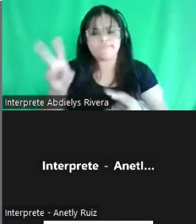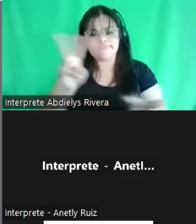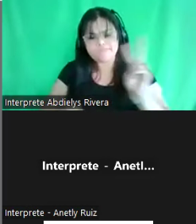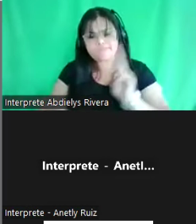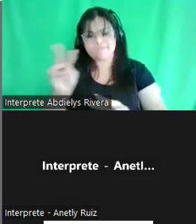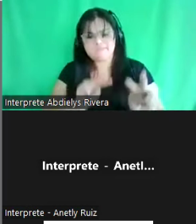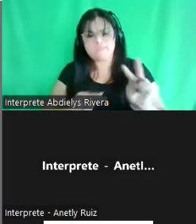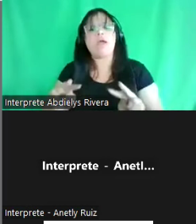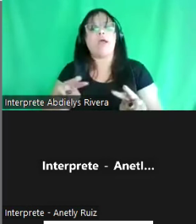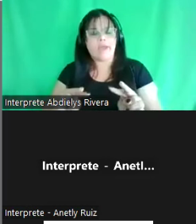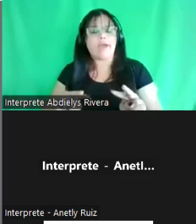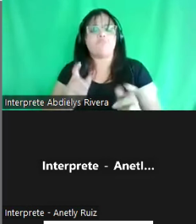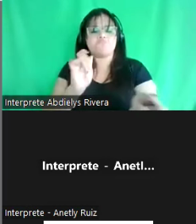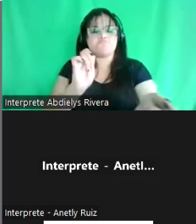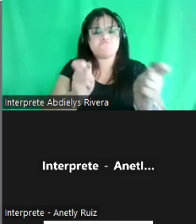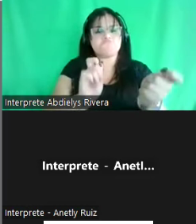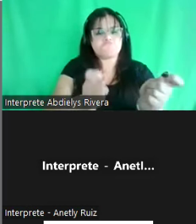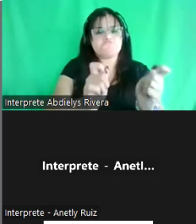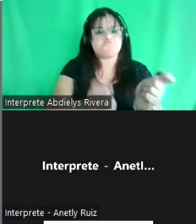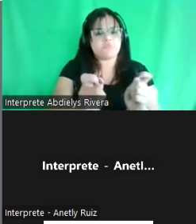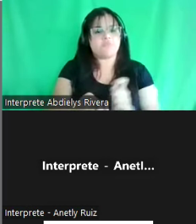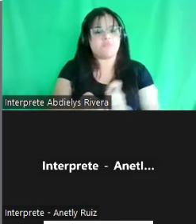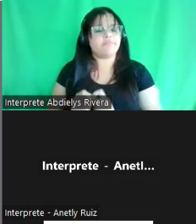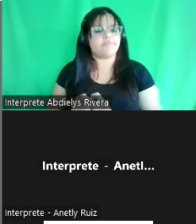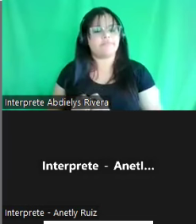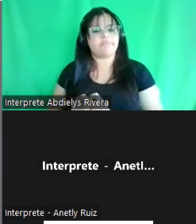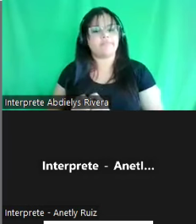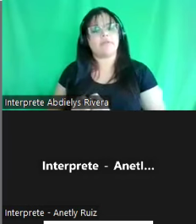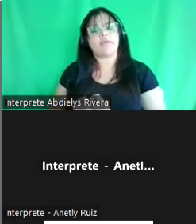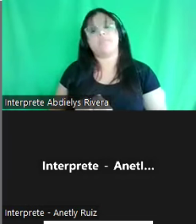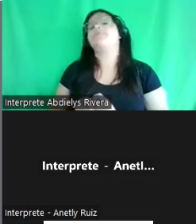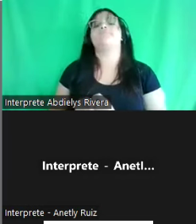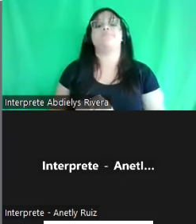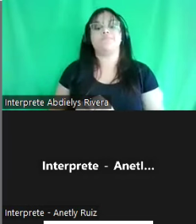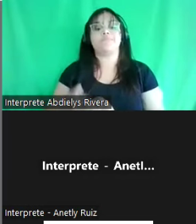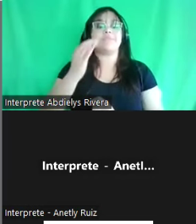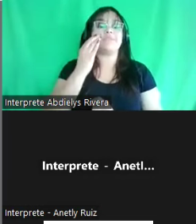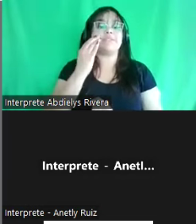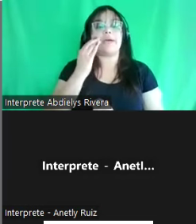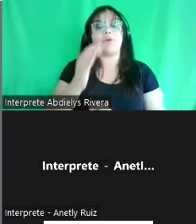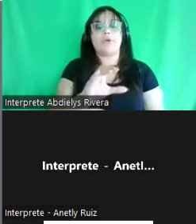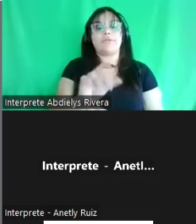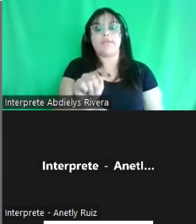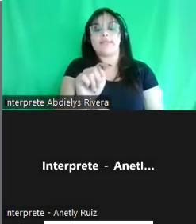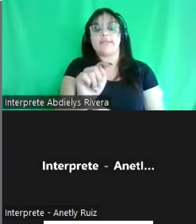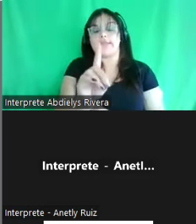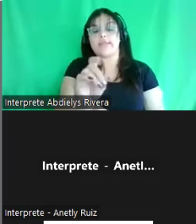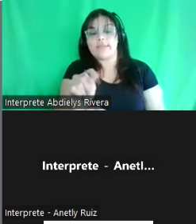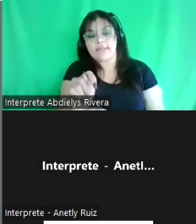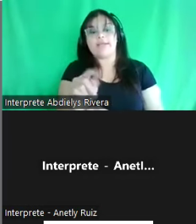oficinas médicas no tienen una licencia per se para ejercer, solamente tienen permisología regular, ¿verdad?, de lo que